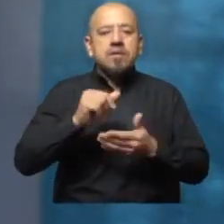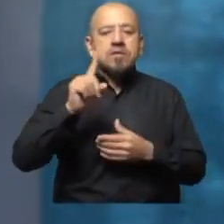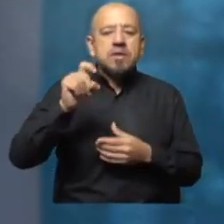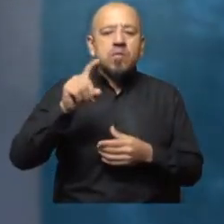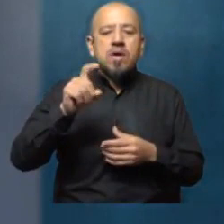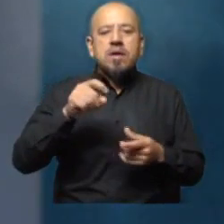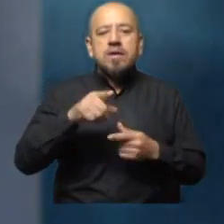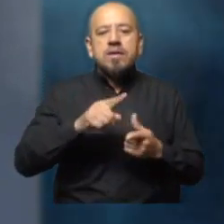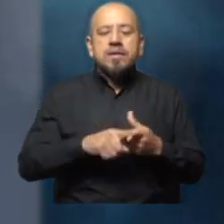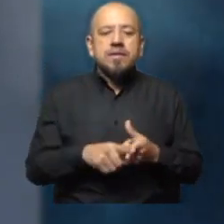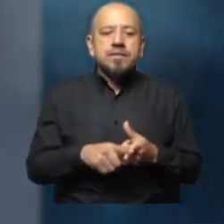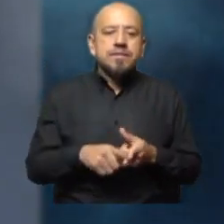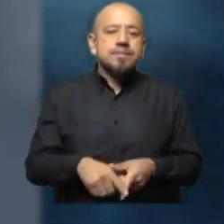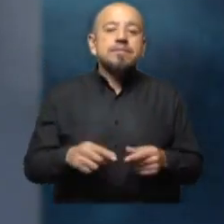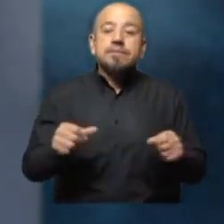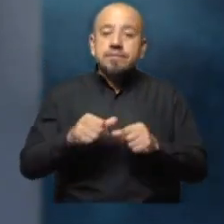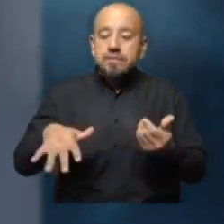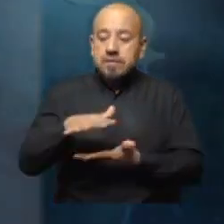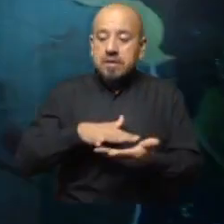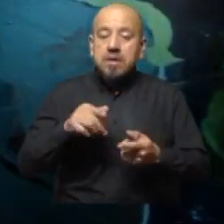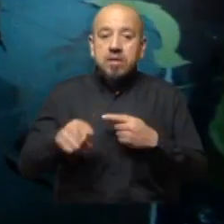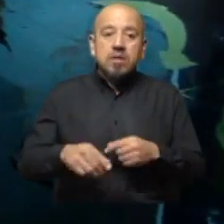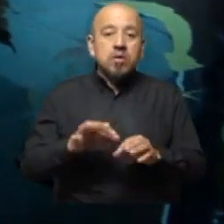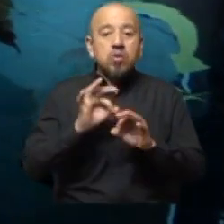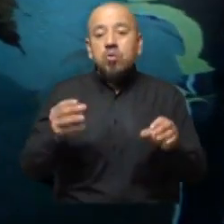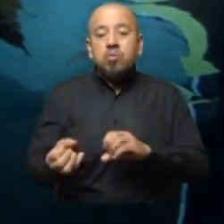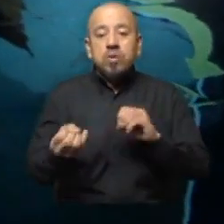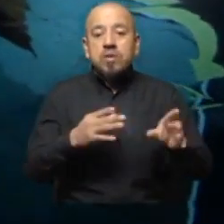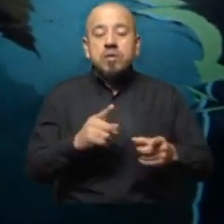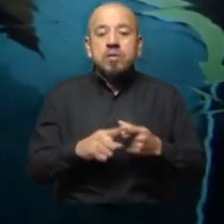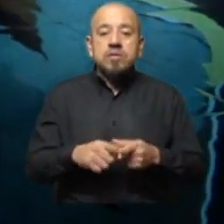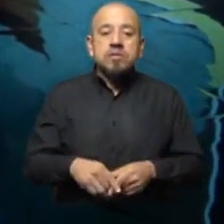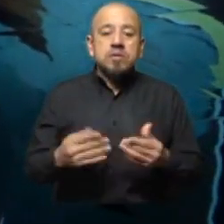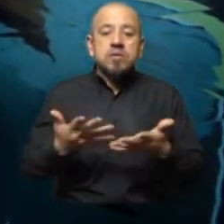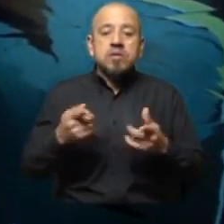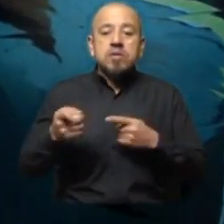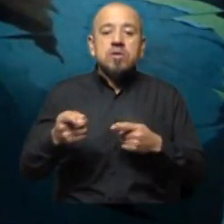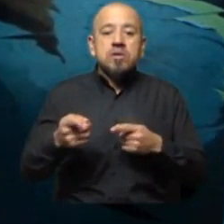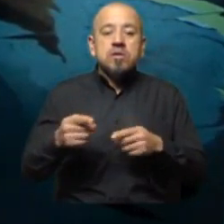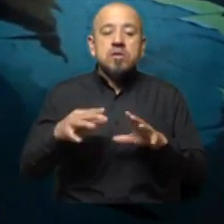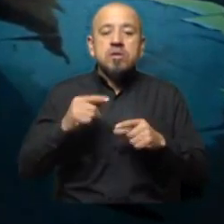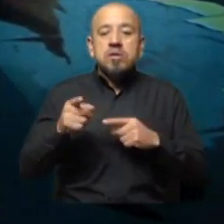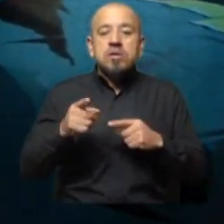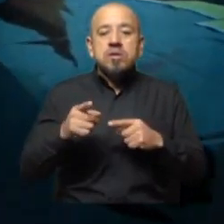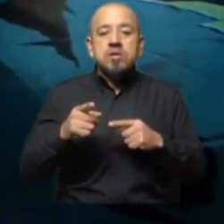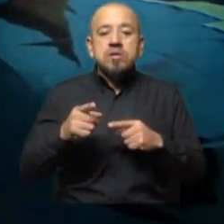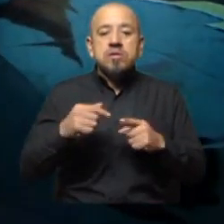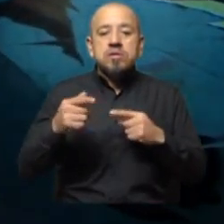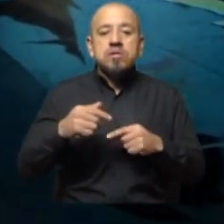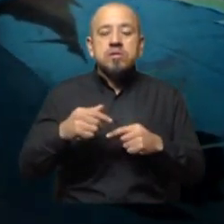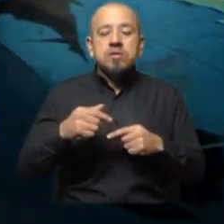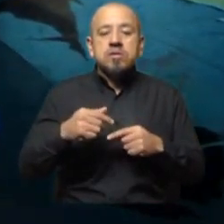y ese existe barrio en esa zona o te fuiste para porque ahora vivís en la costa ahora vivo en balneario